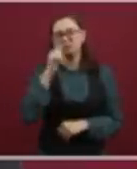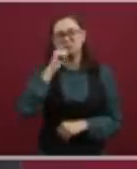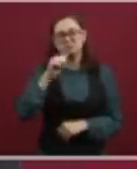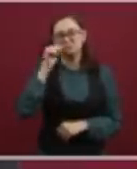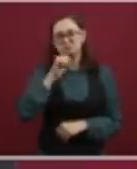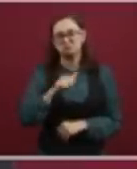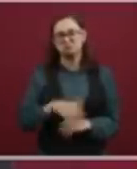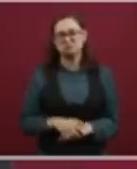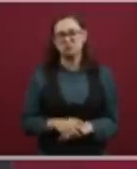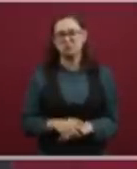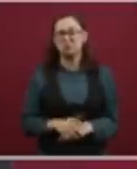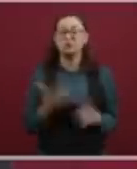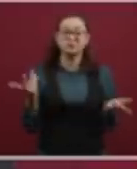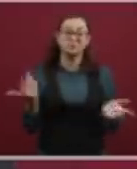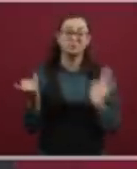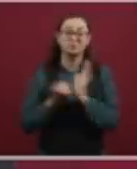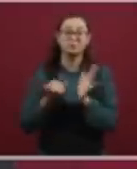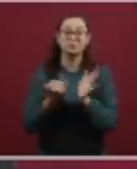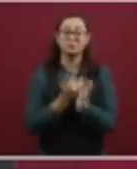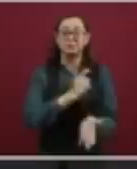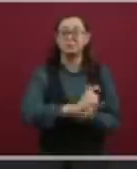ni siquiera pagaban impuestos,